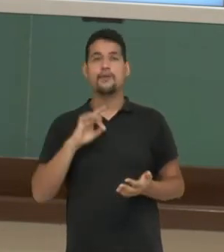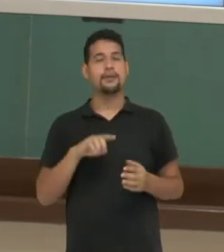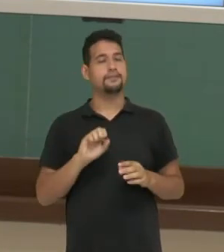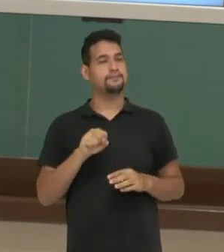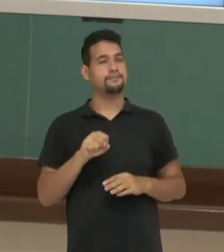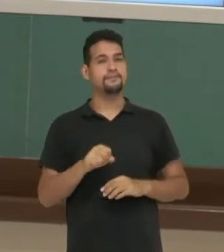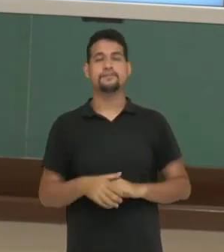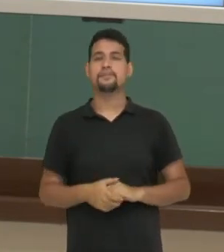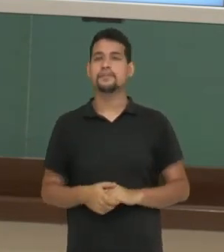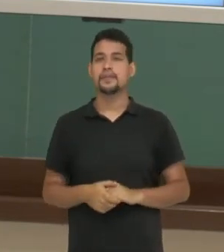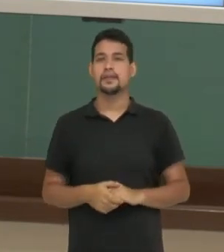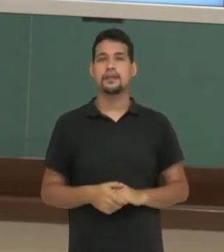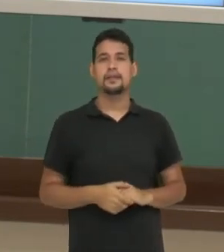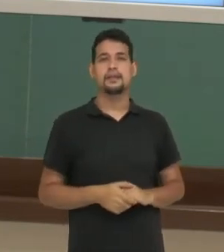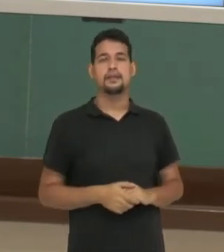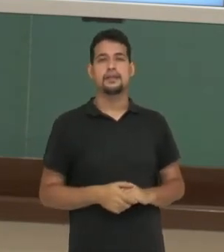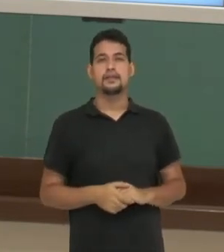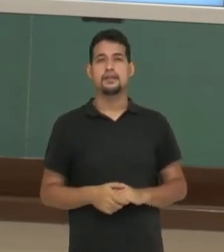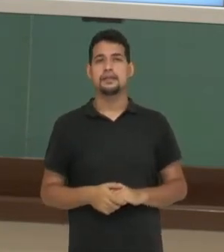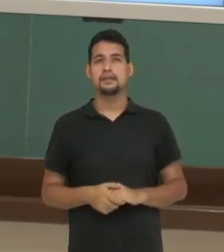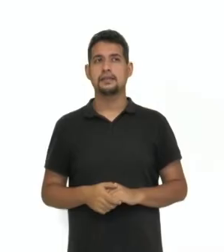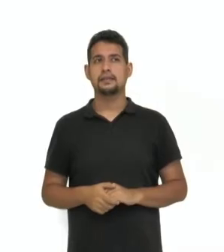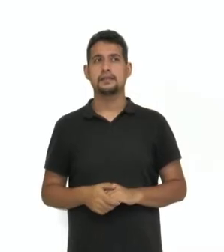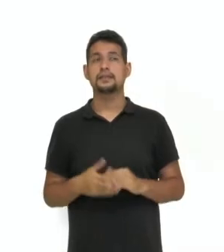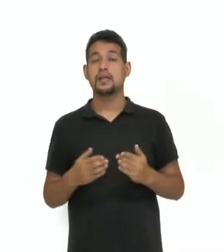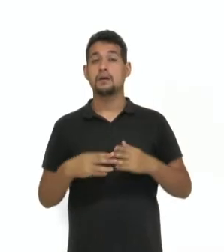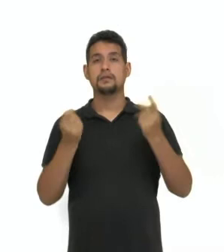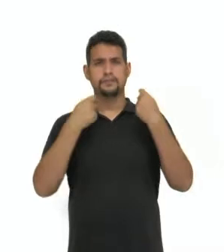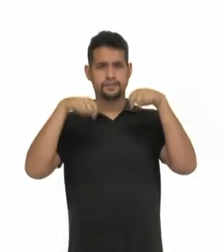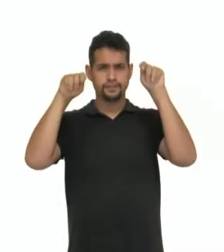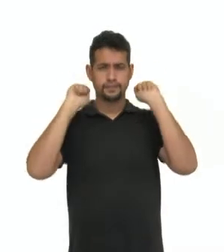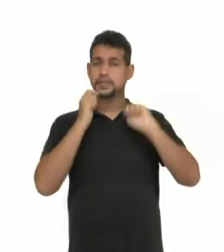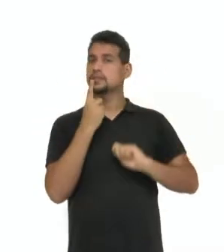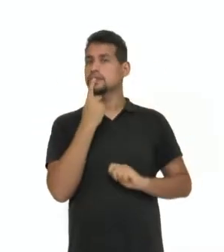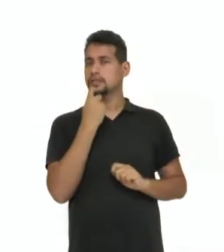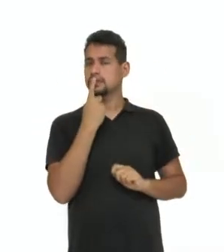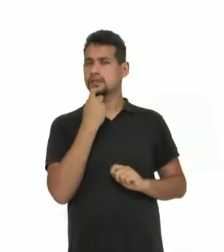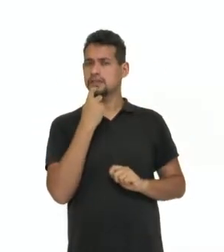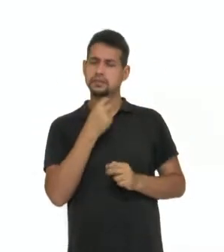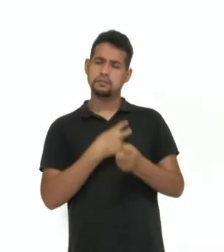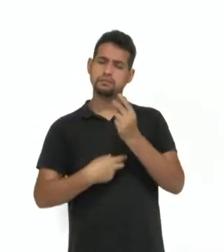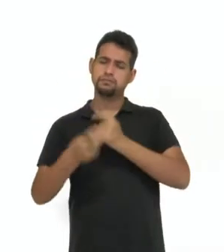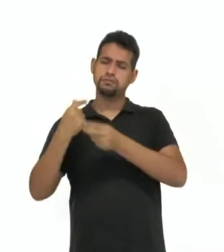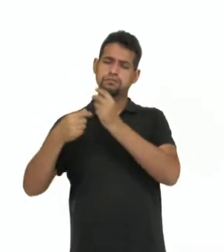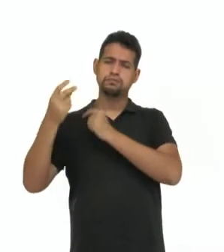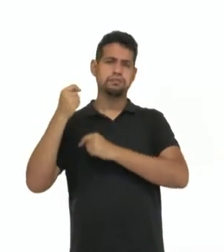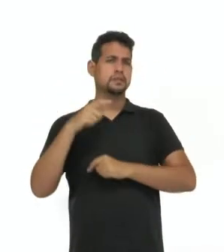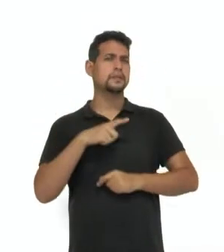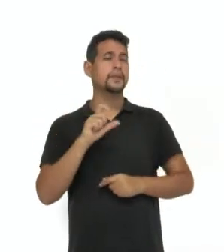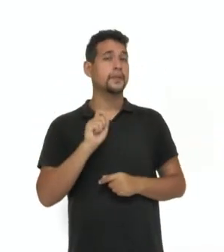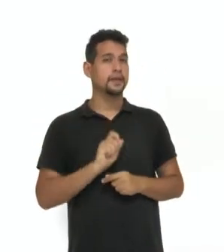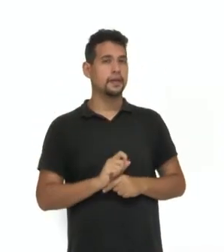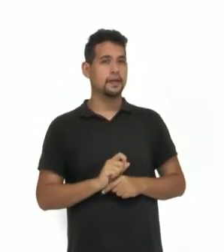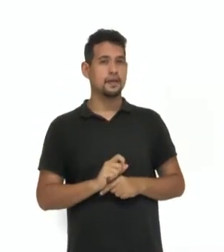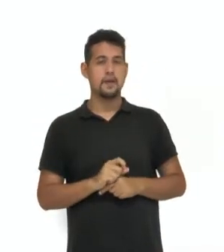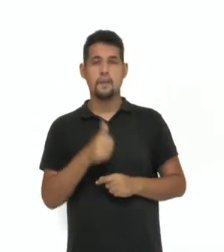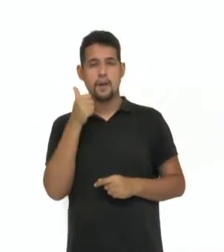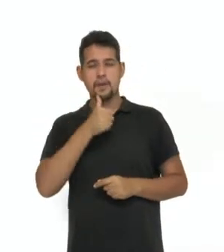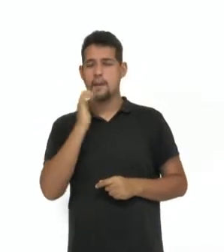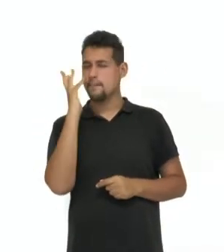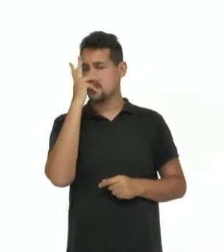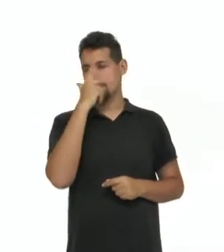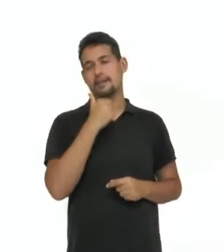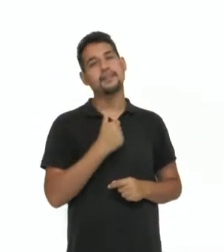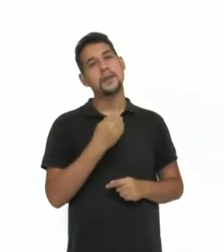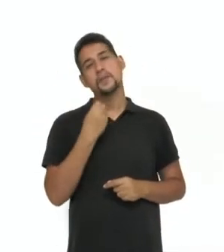clássicos. Bueno, Caperucita Roja. Hace mucho tiempo había una niña muy buena y